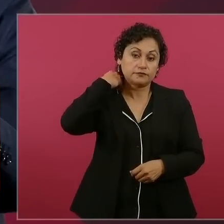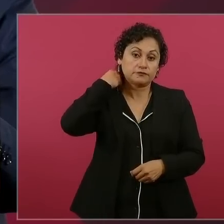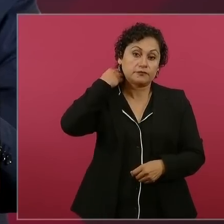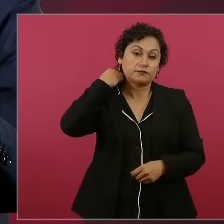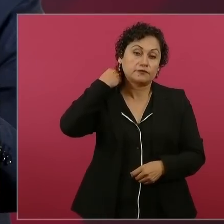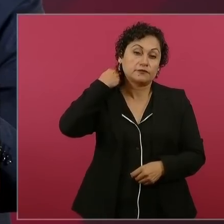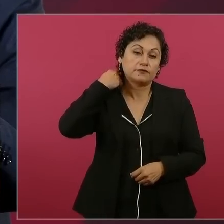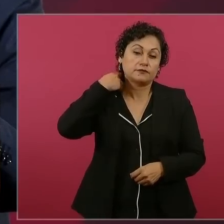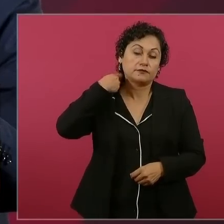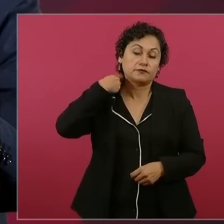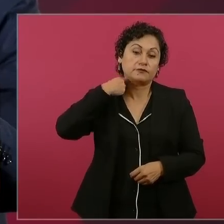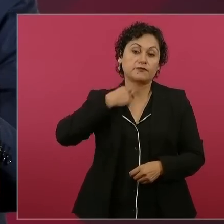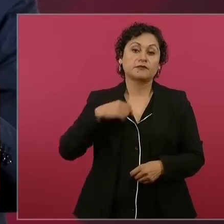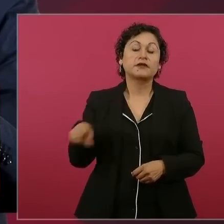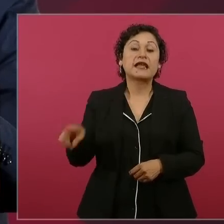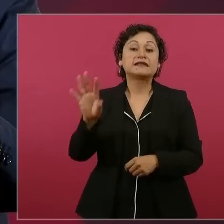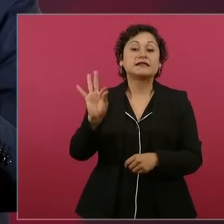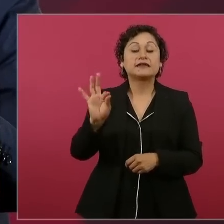70%